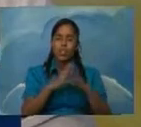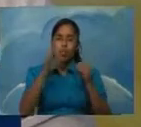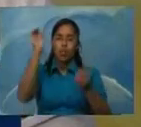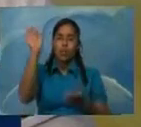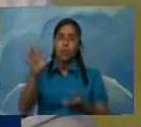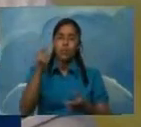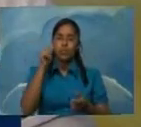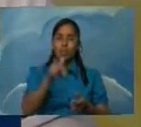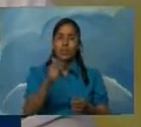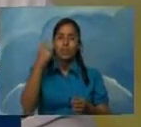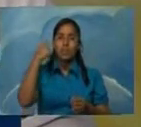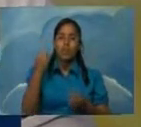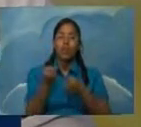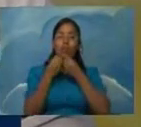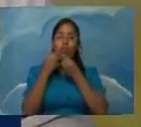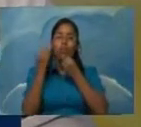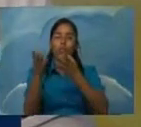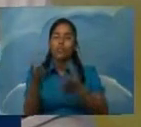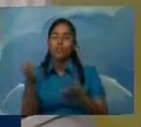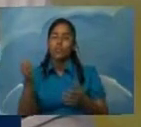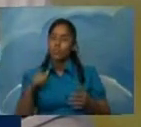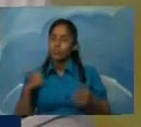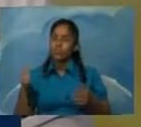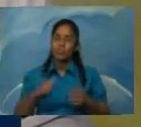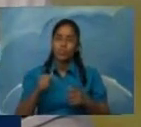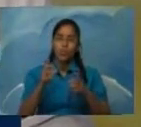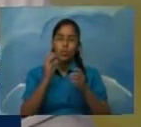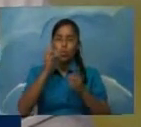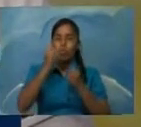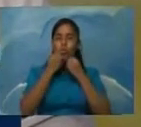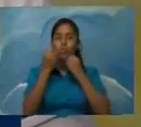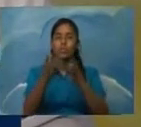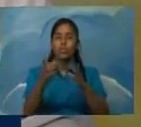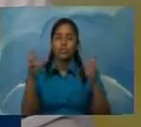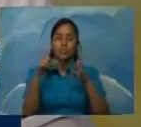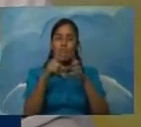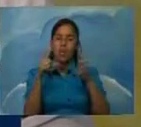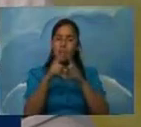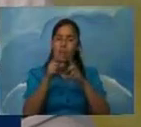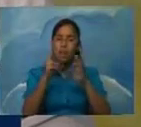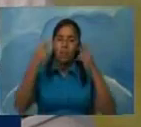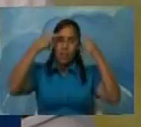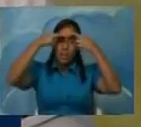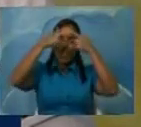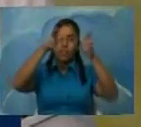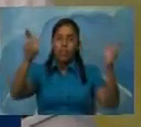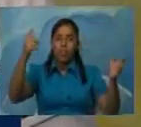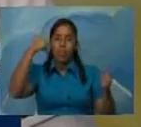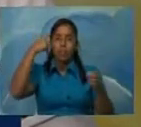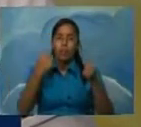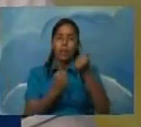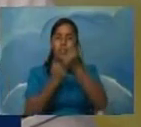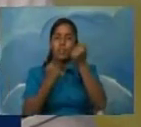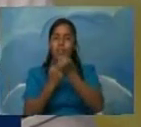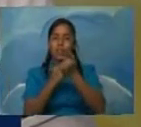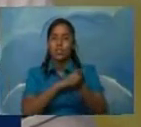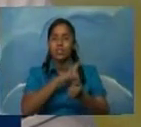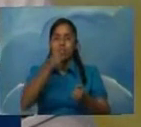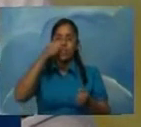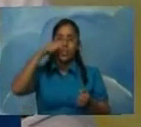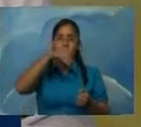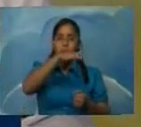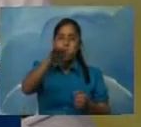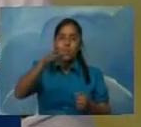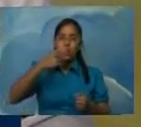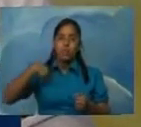presentes para darnos un consejo apropiado, un consejo oportuno, una palabra revelada para edificación de tu pueblo, de nuestras